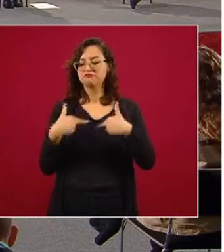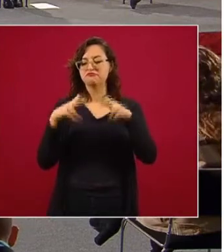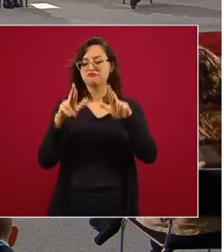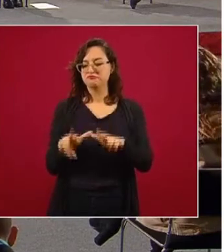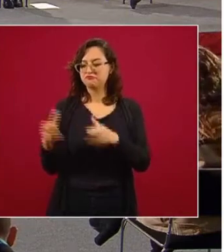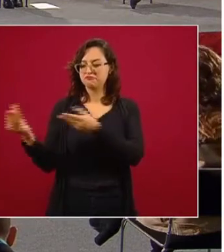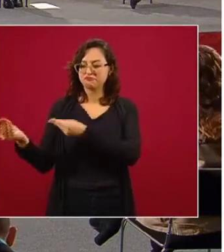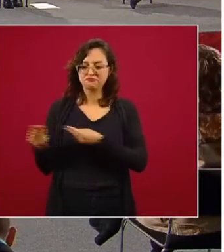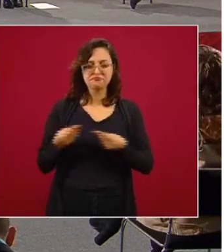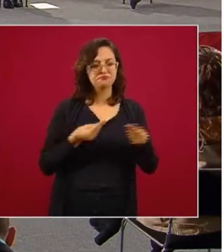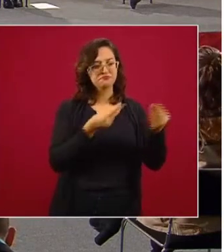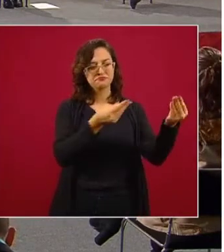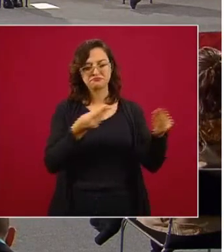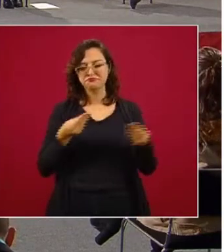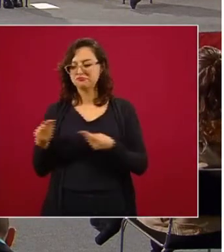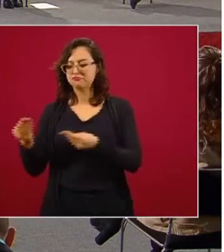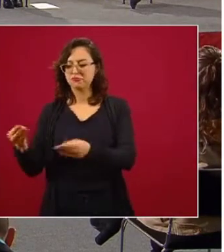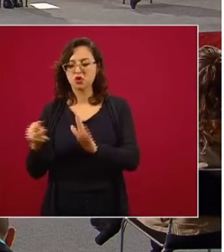mejorar